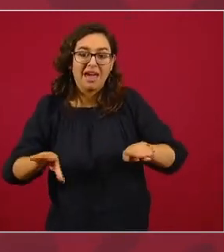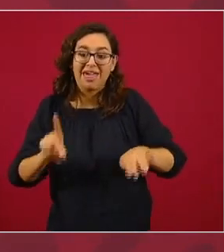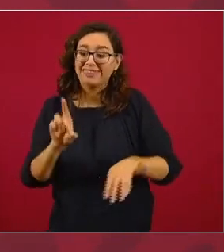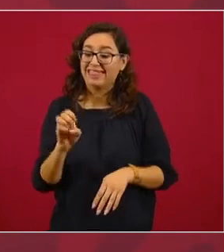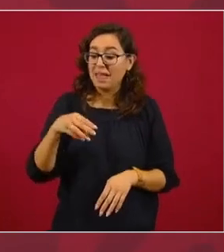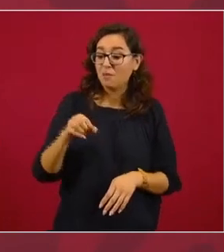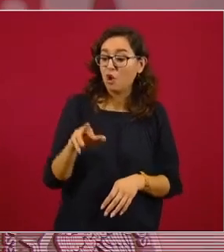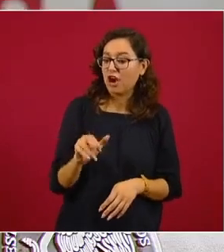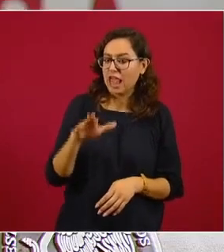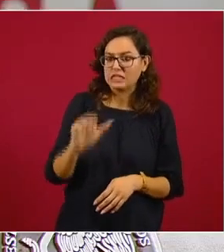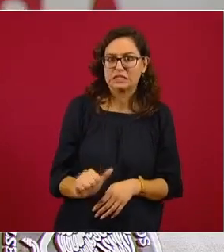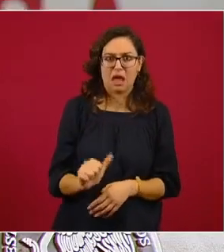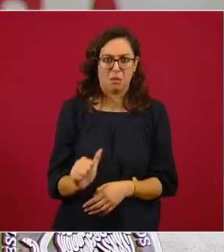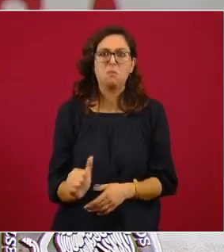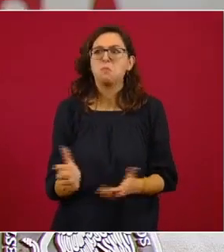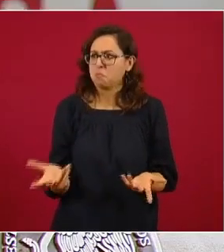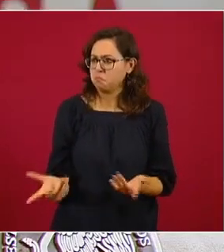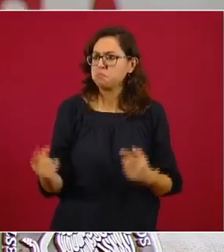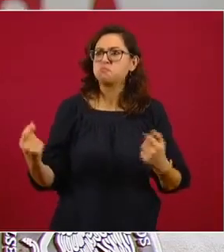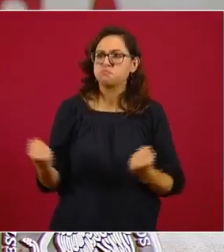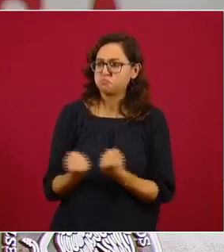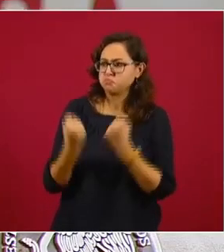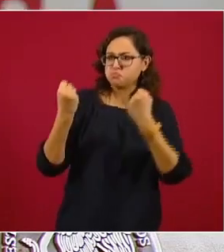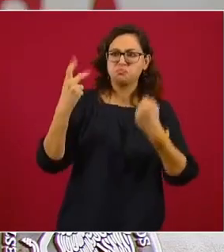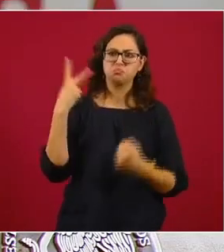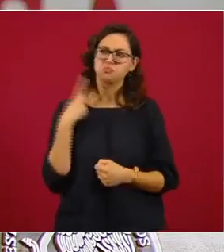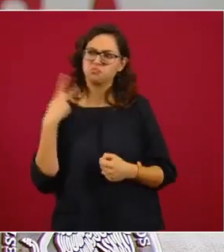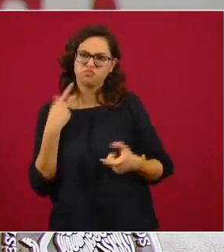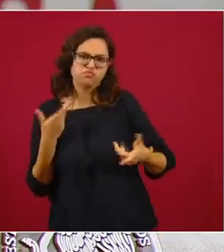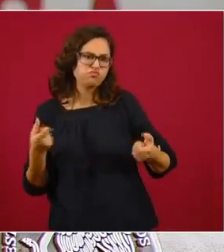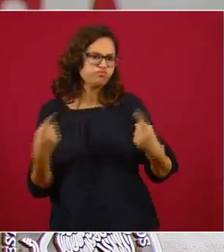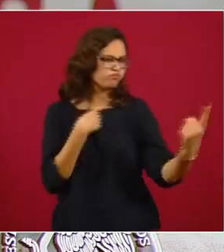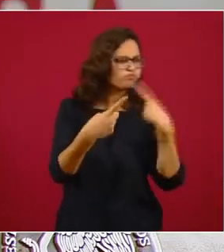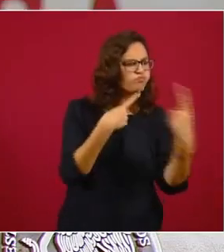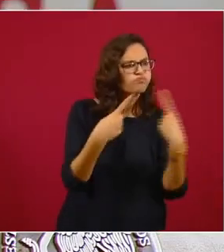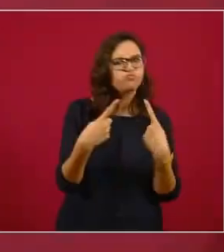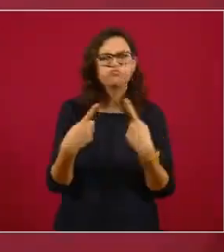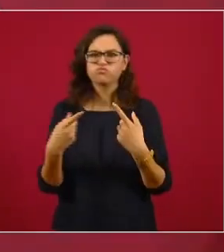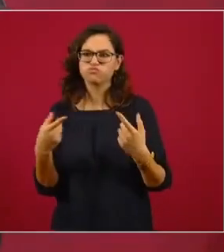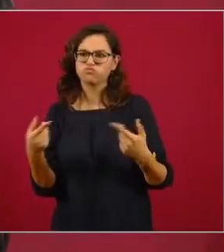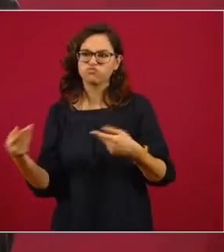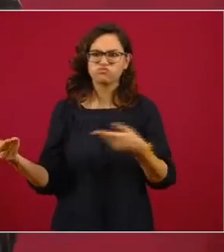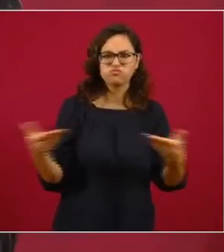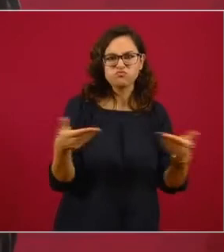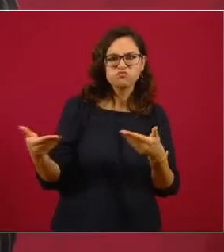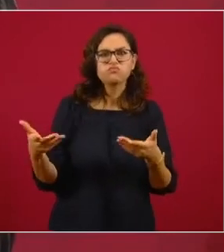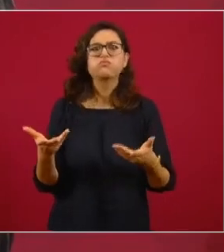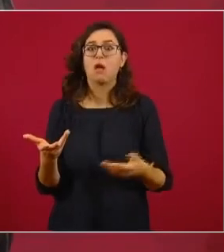pues hay polémica, hay confrontación política, nada más